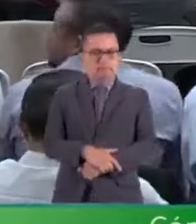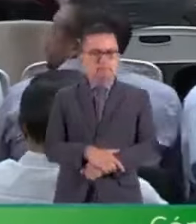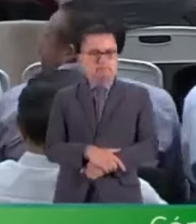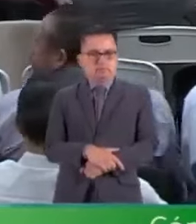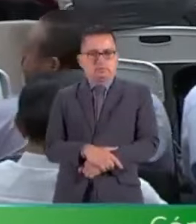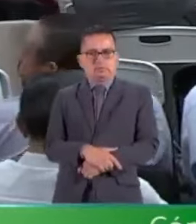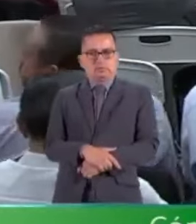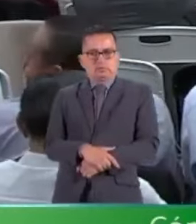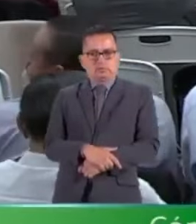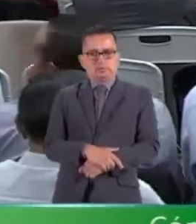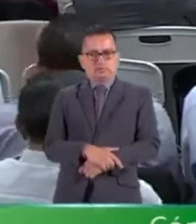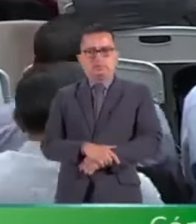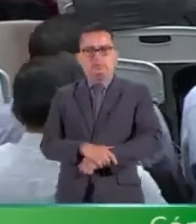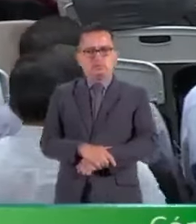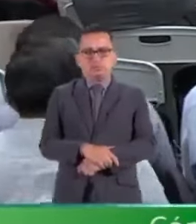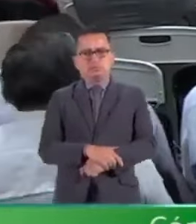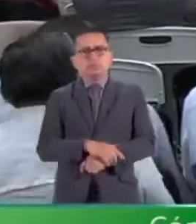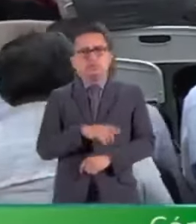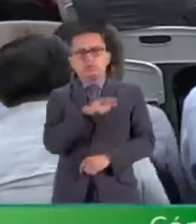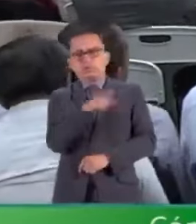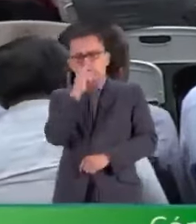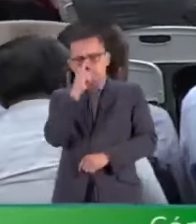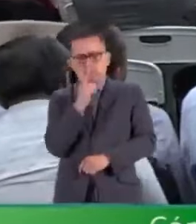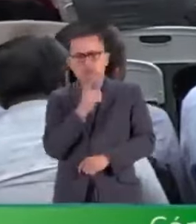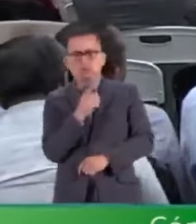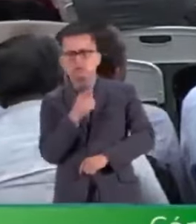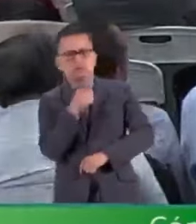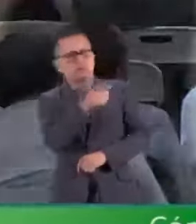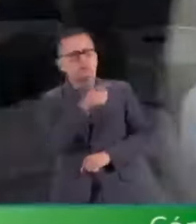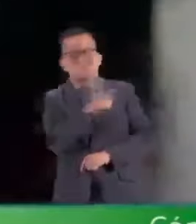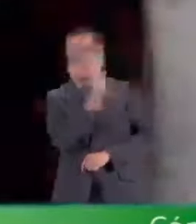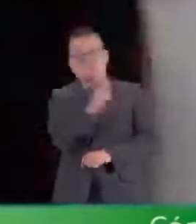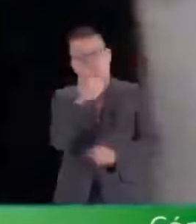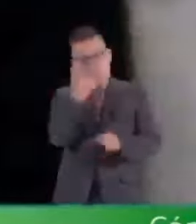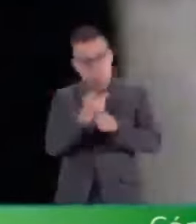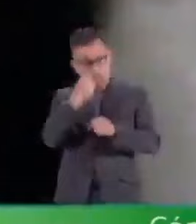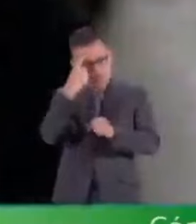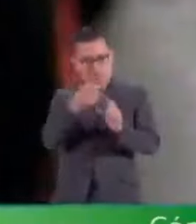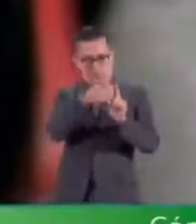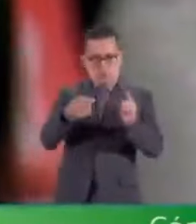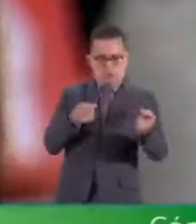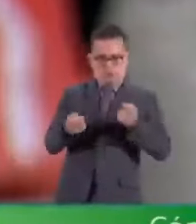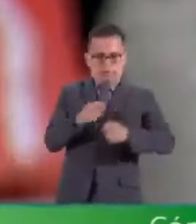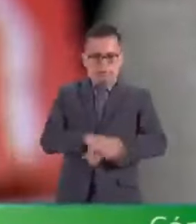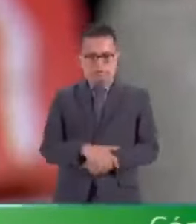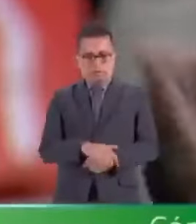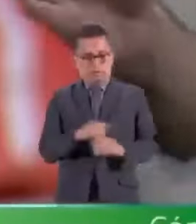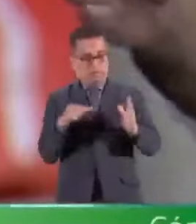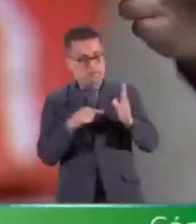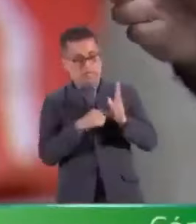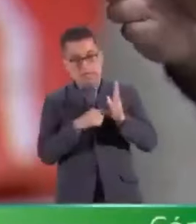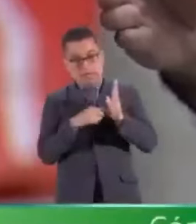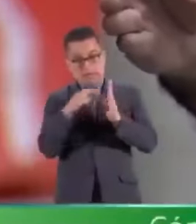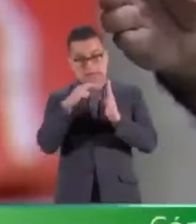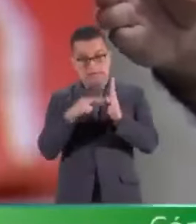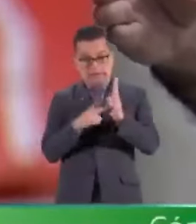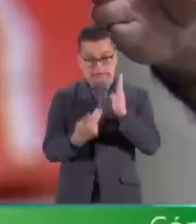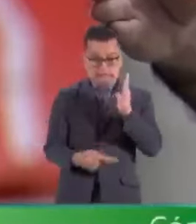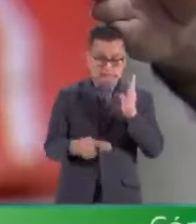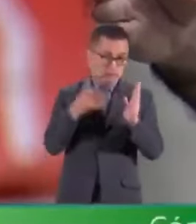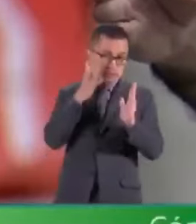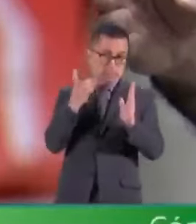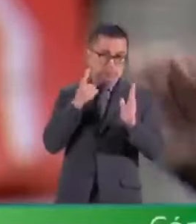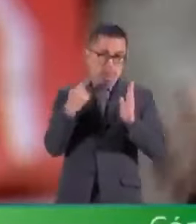como autoridad quien está obligado a fundamentar. Las mociones a partir del 110 del, 110 del reglamento, no sé si tenga